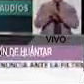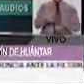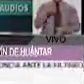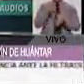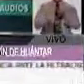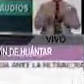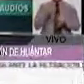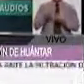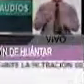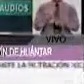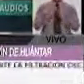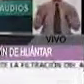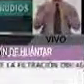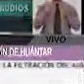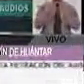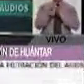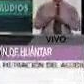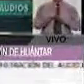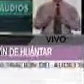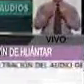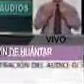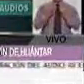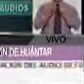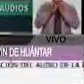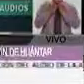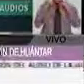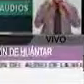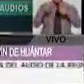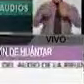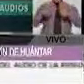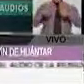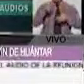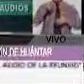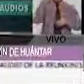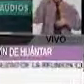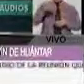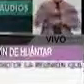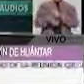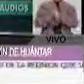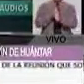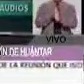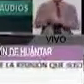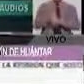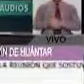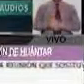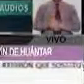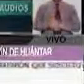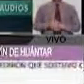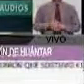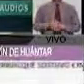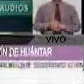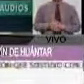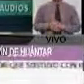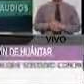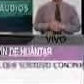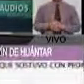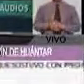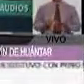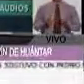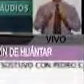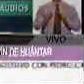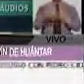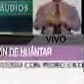de este caso. Entonces, ¿cuál ha sido la intención de revelar estos audios y quién creen ustedes que está detrás de esto?